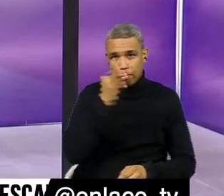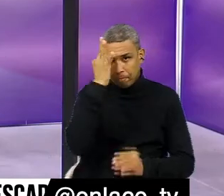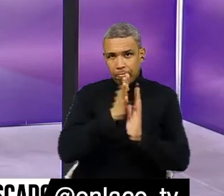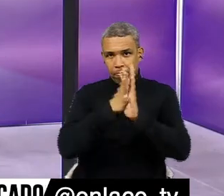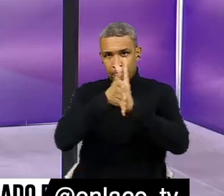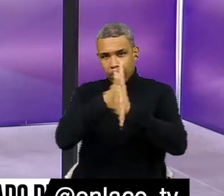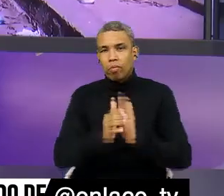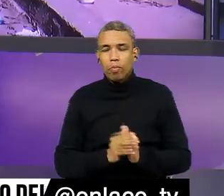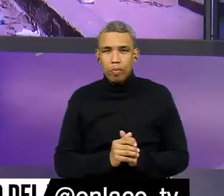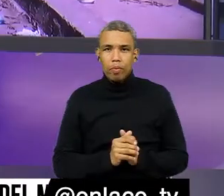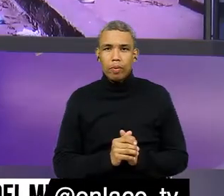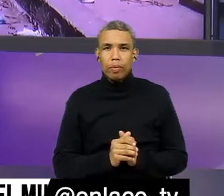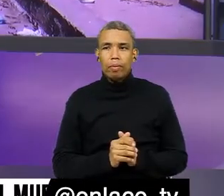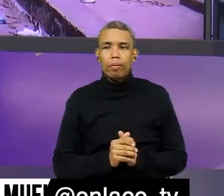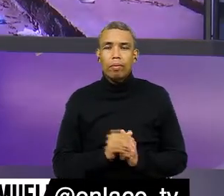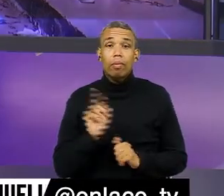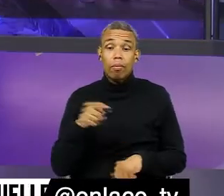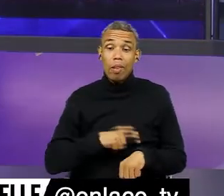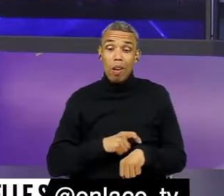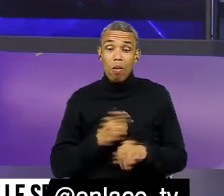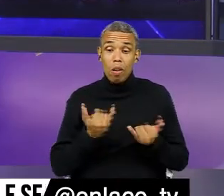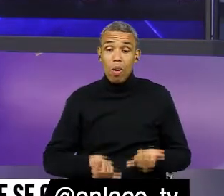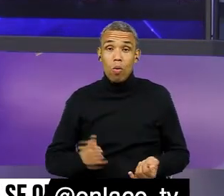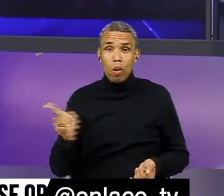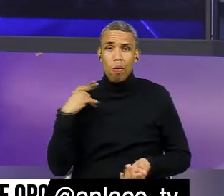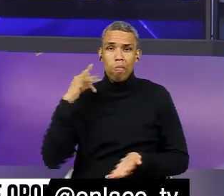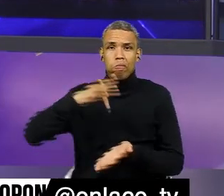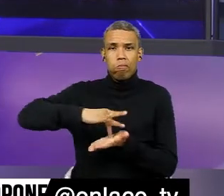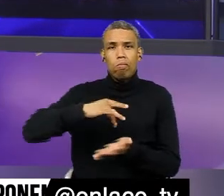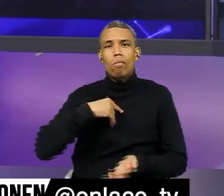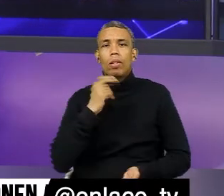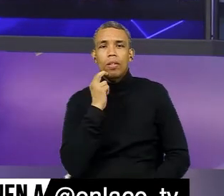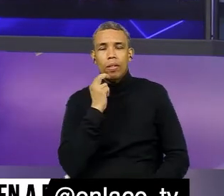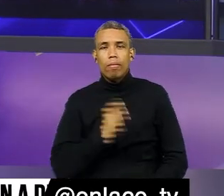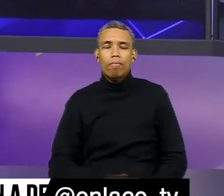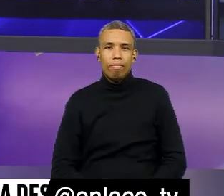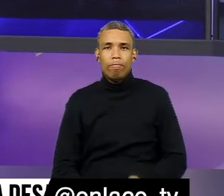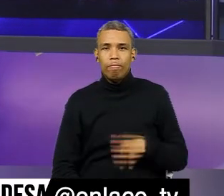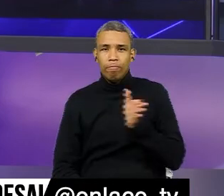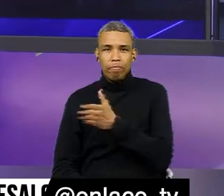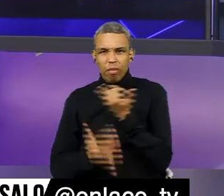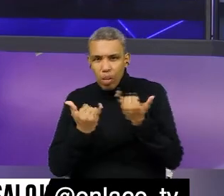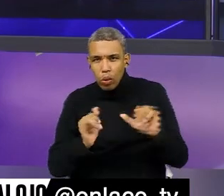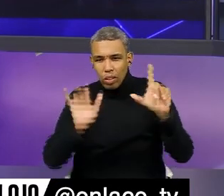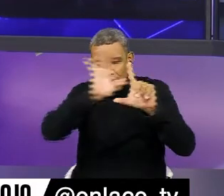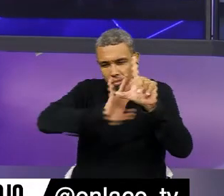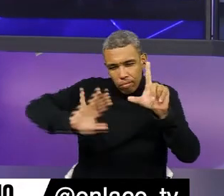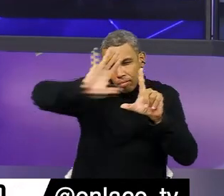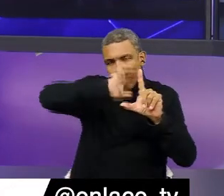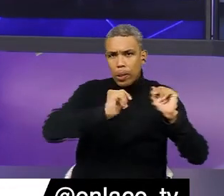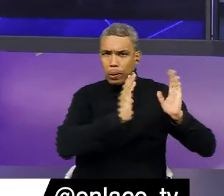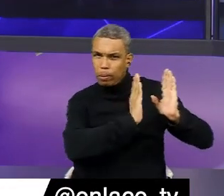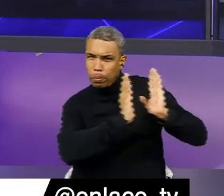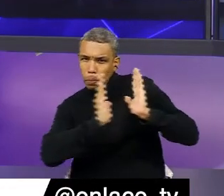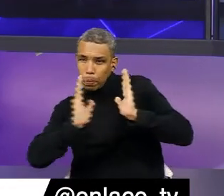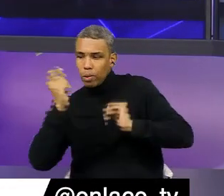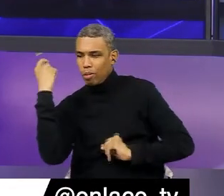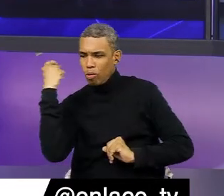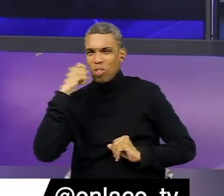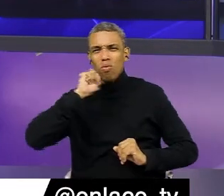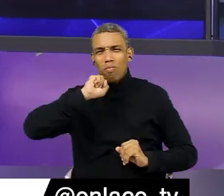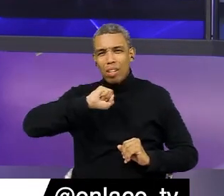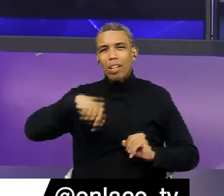Reporte en vivo y en directo entonces desde este sector de Pozo 7 con esta problemática. Y a continuación en imágenes y sonidos conozcamos otros hechos importantes